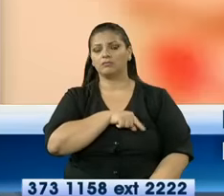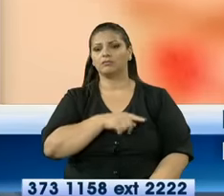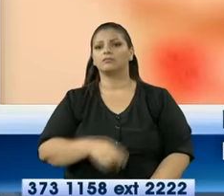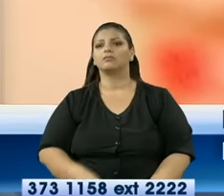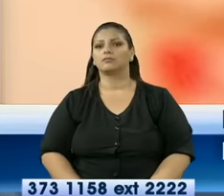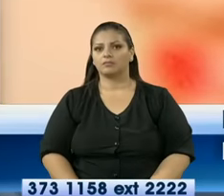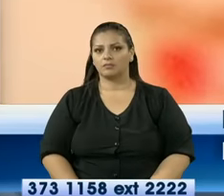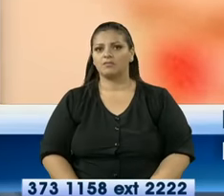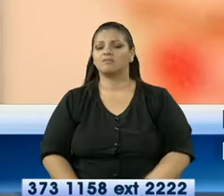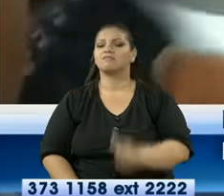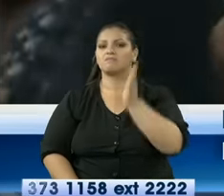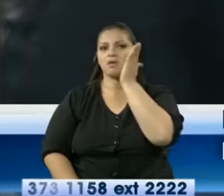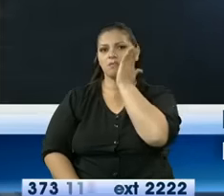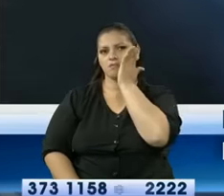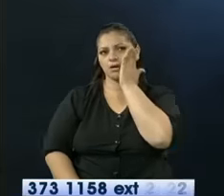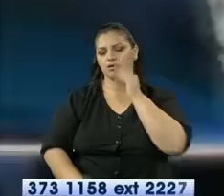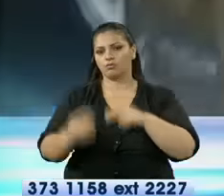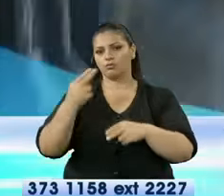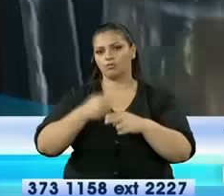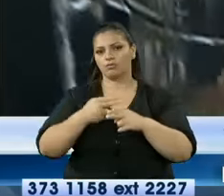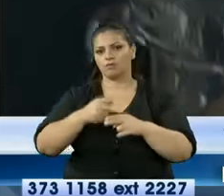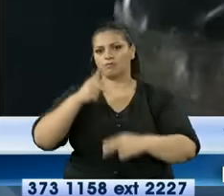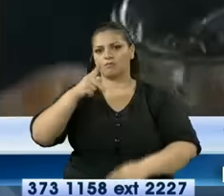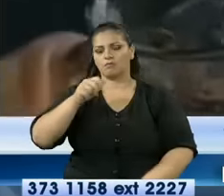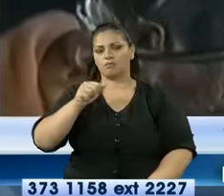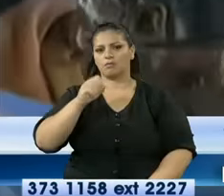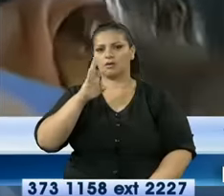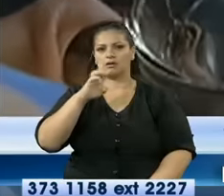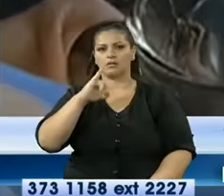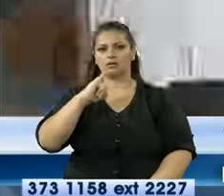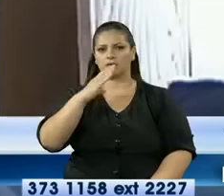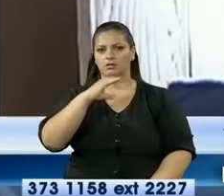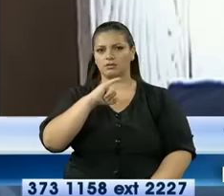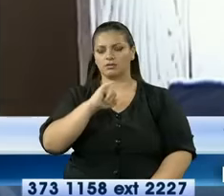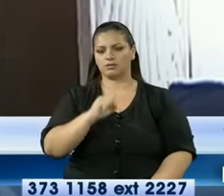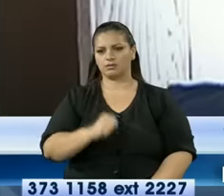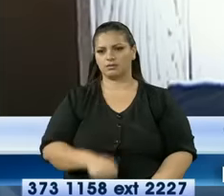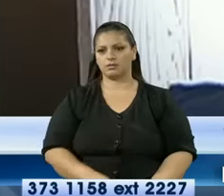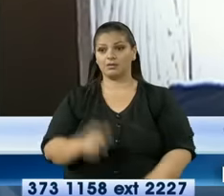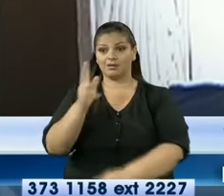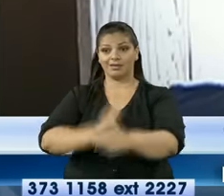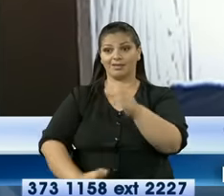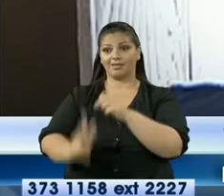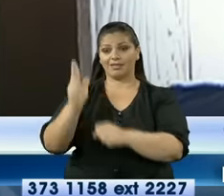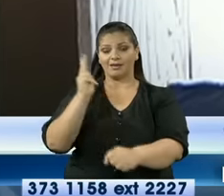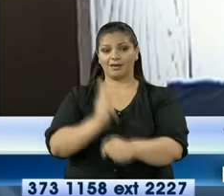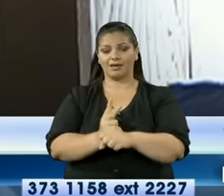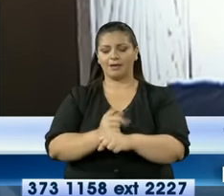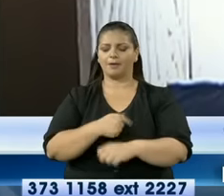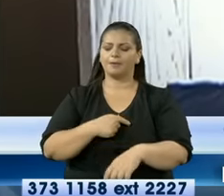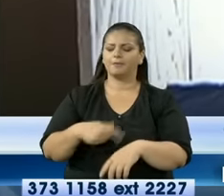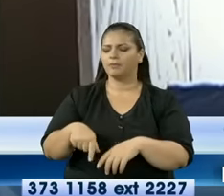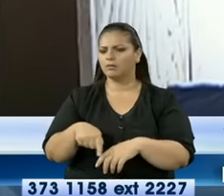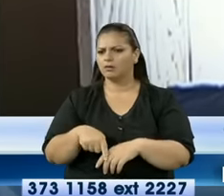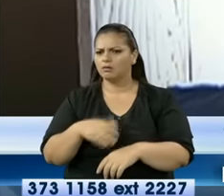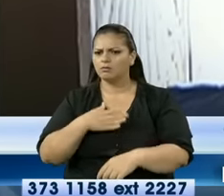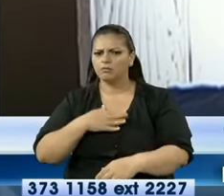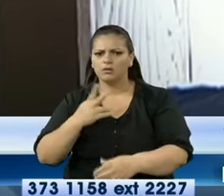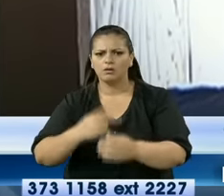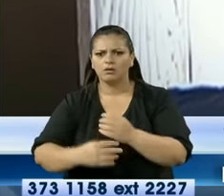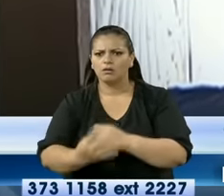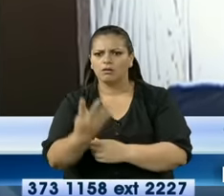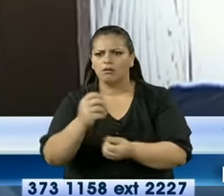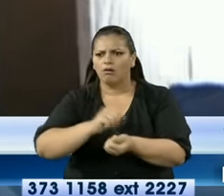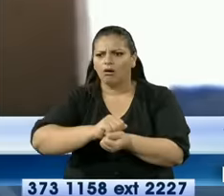4 de sus 6 hijos estaban arando en las drogas. Esta angustia, esta desesperación de ver a mis hijos como cada vez